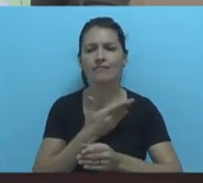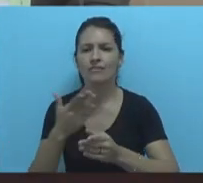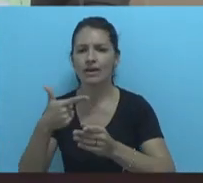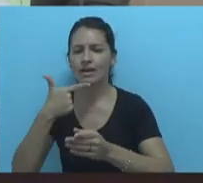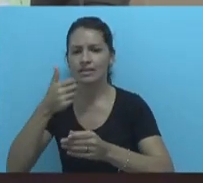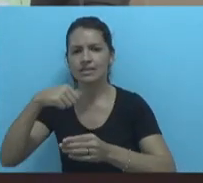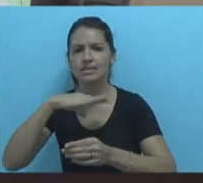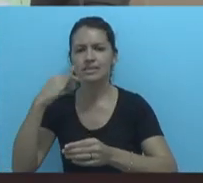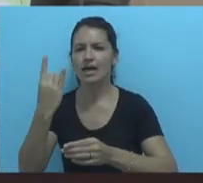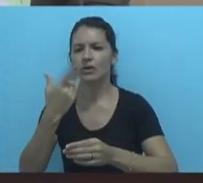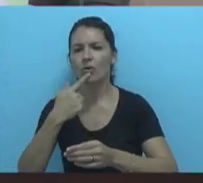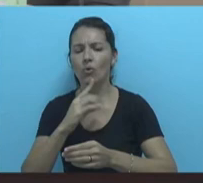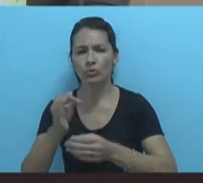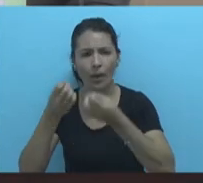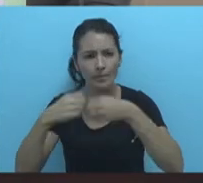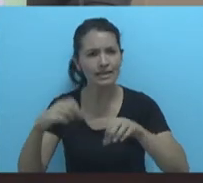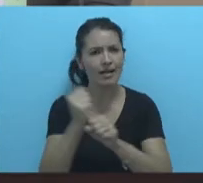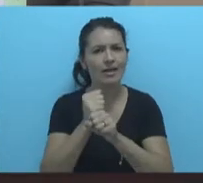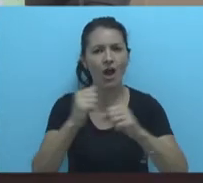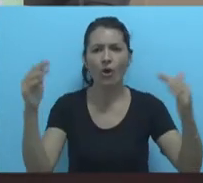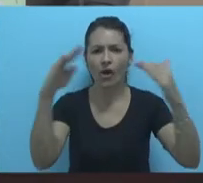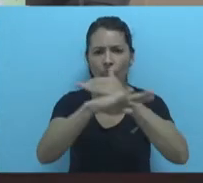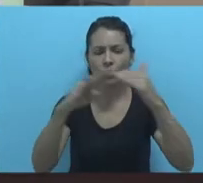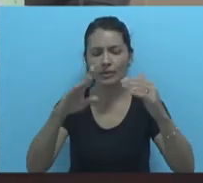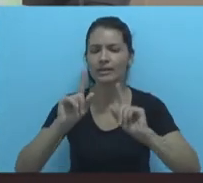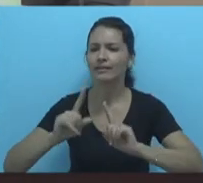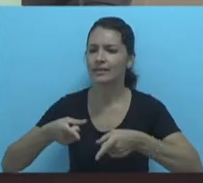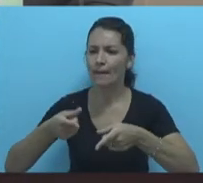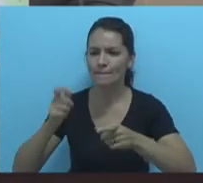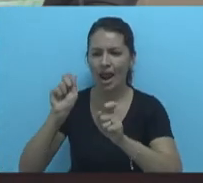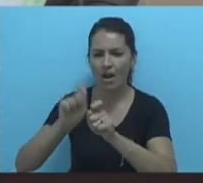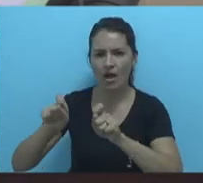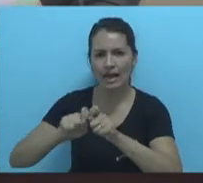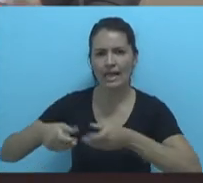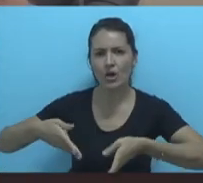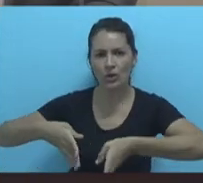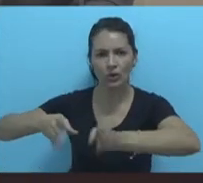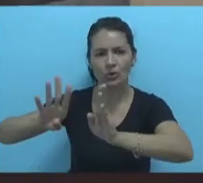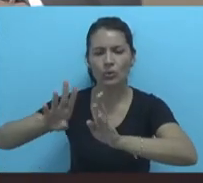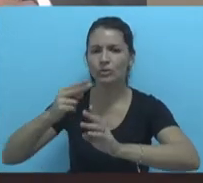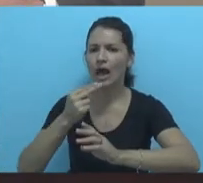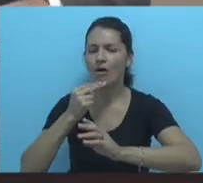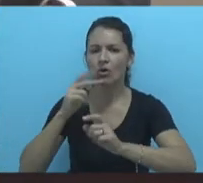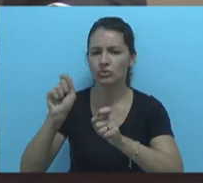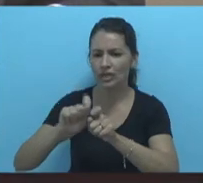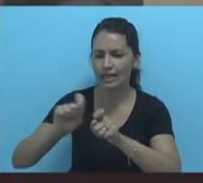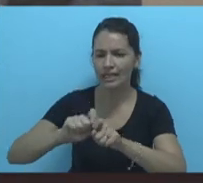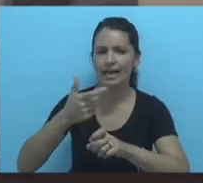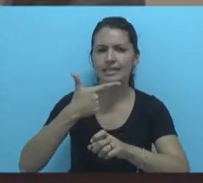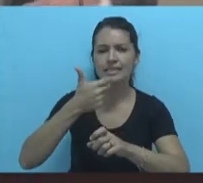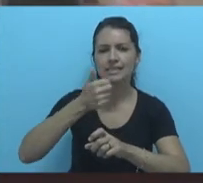reparación y repavimentación en el tramo San Justo-Reconquista y Reconquista-Resistencia.